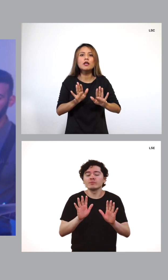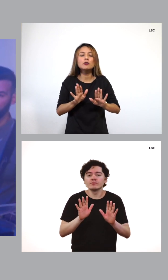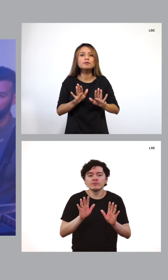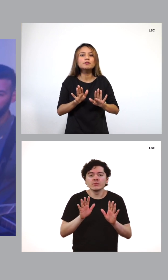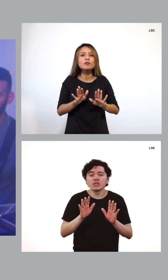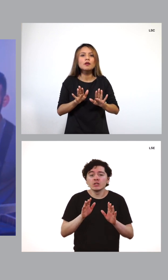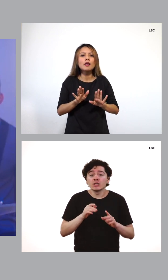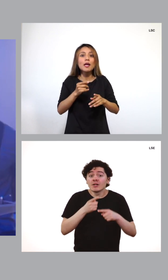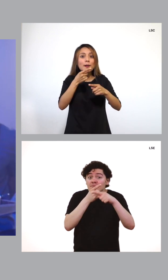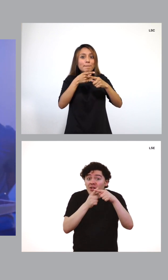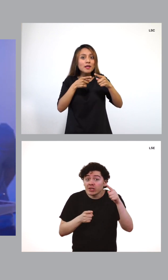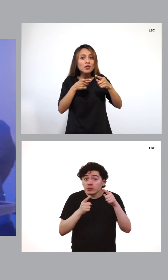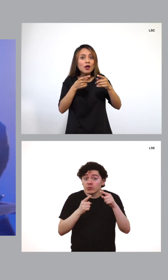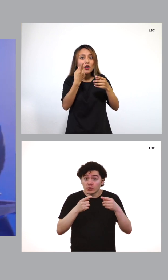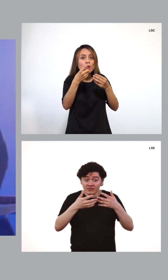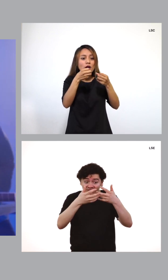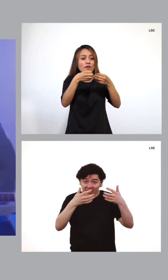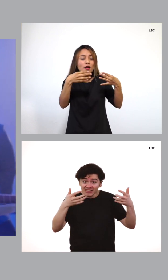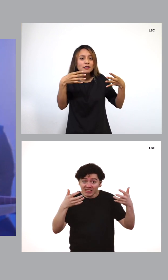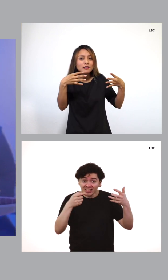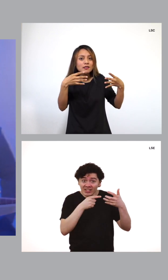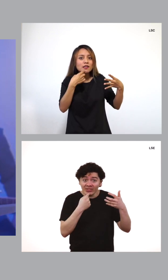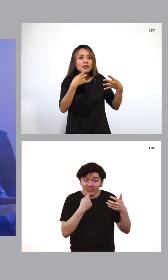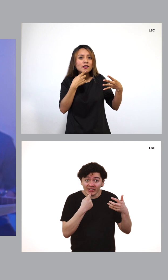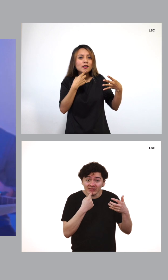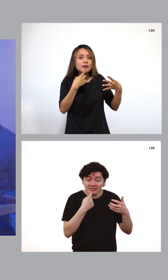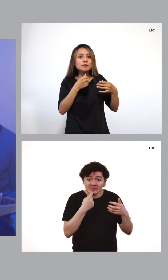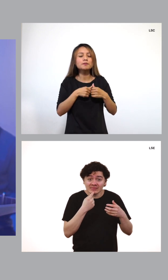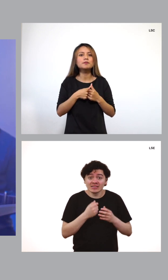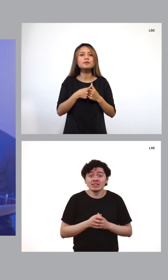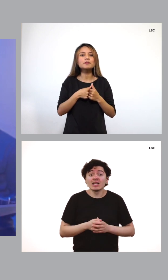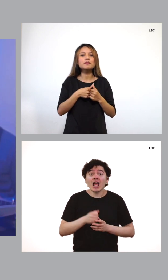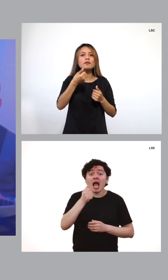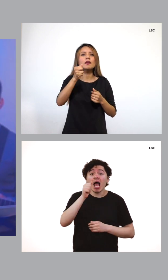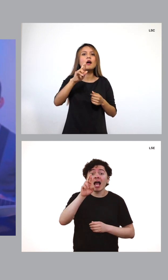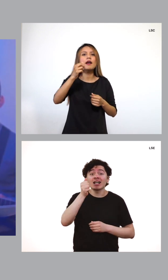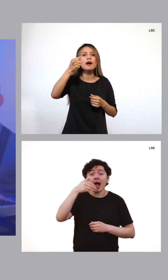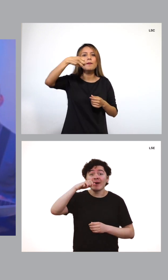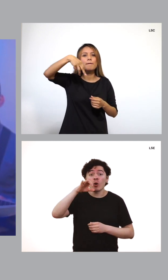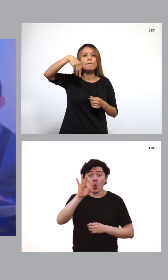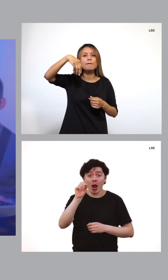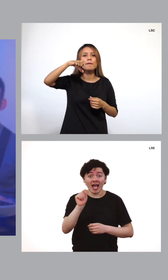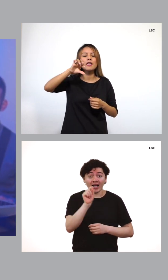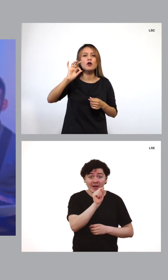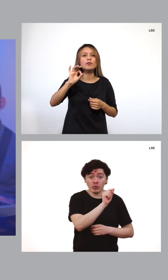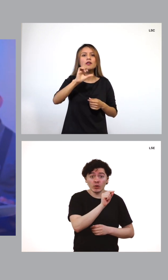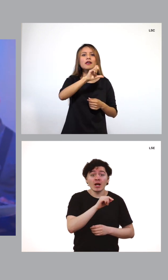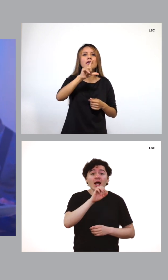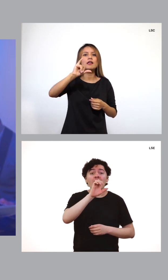medio de esos idiomas te va a poner unas comitas y te va a poner esto. Eli,